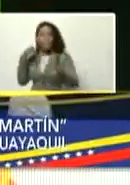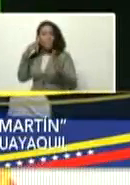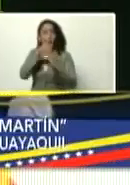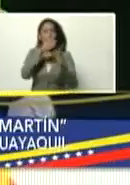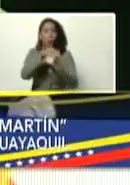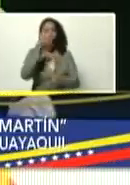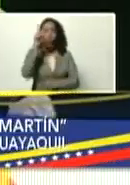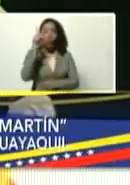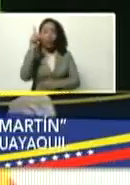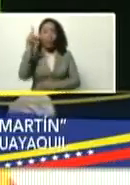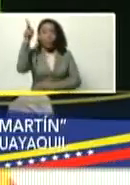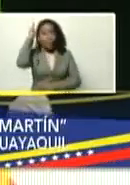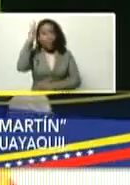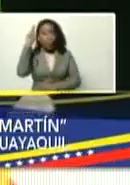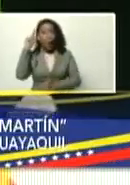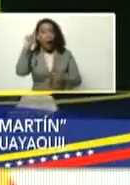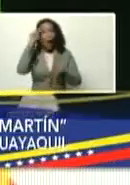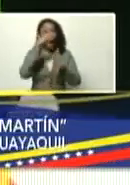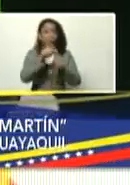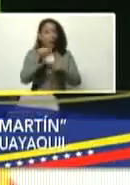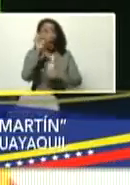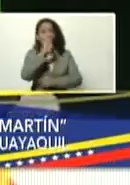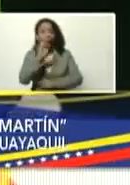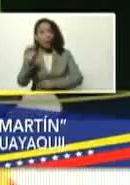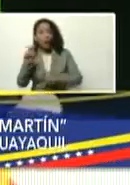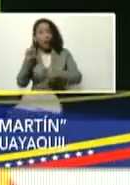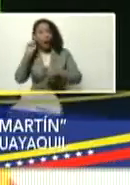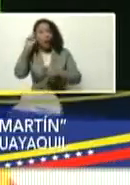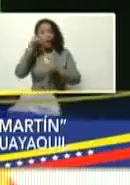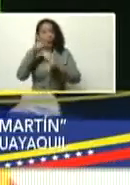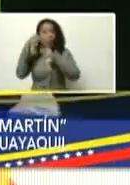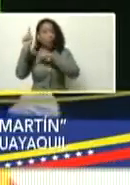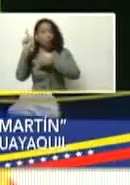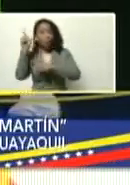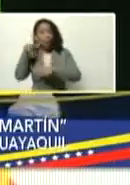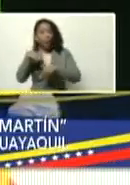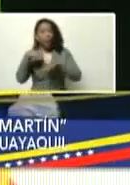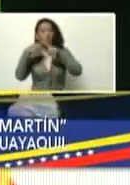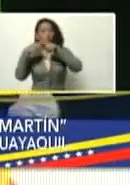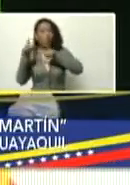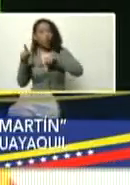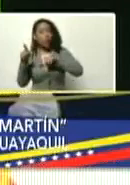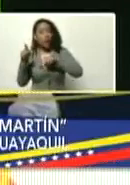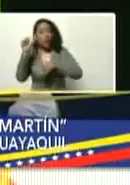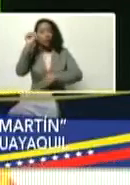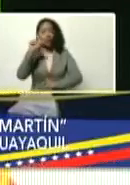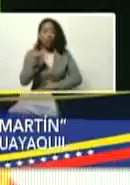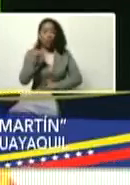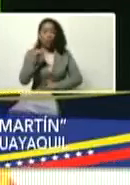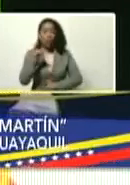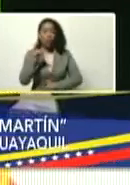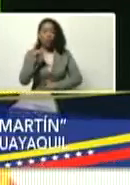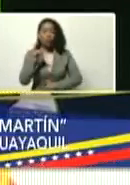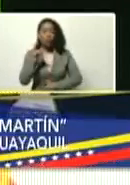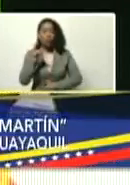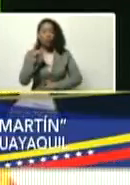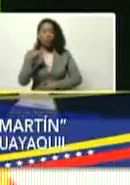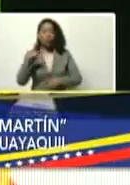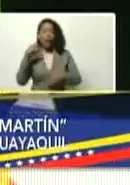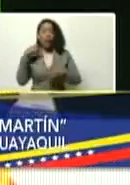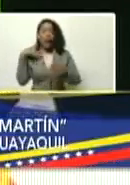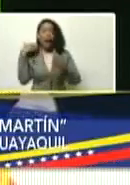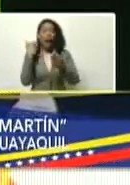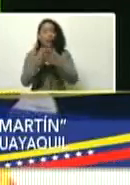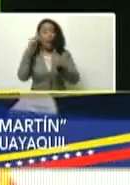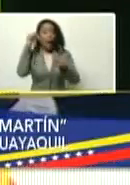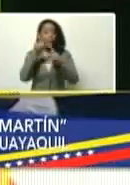desde Lima hacia el este, hacia la Sierra de Junín, y otra desde la costa sur, entre Arequipa y Tarapacá, hacia